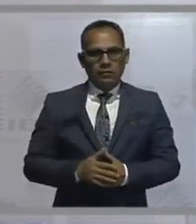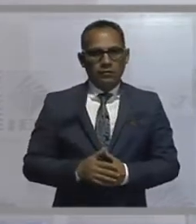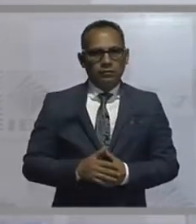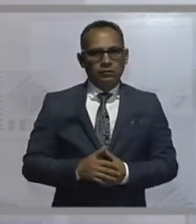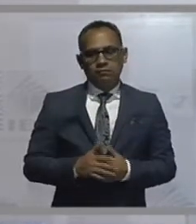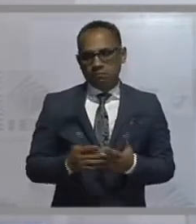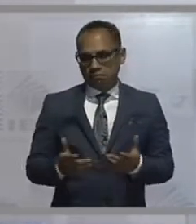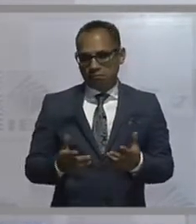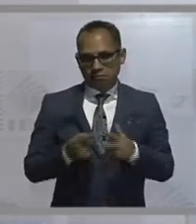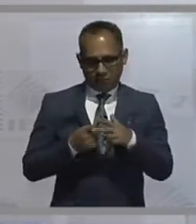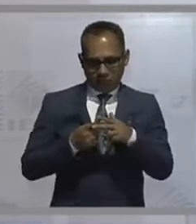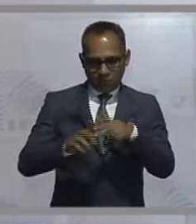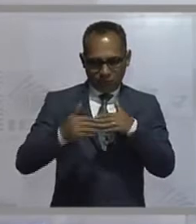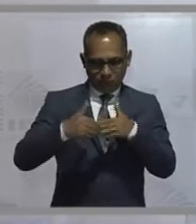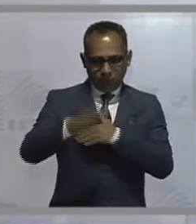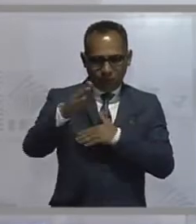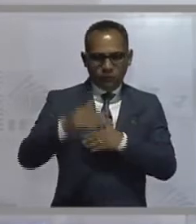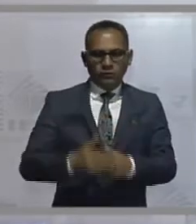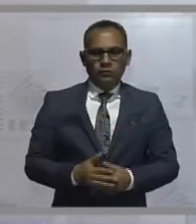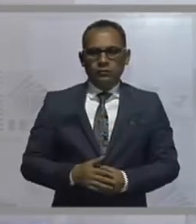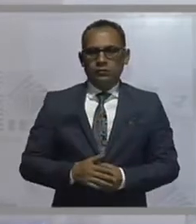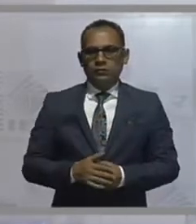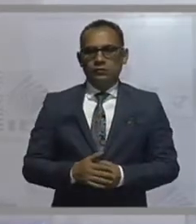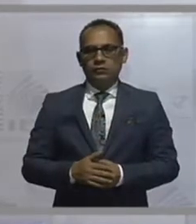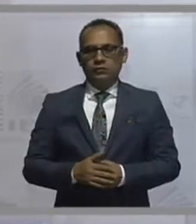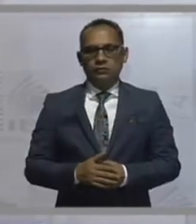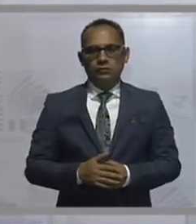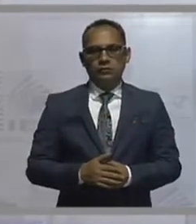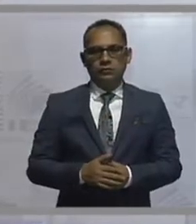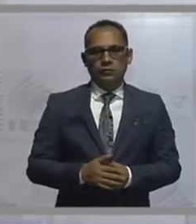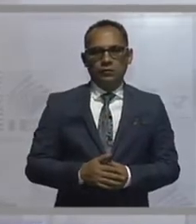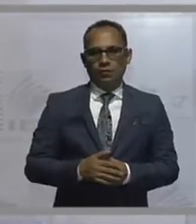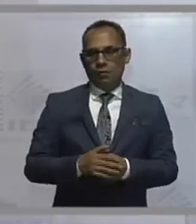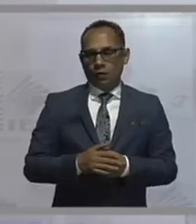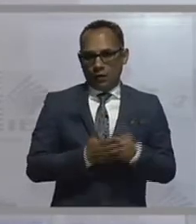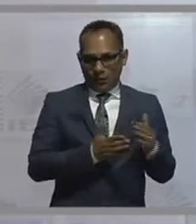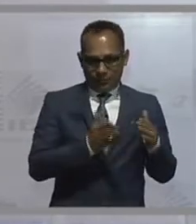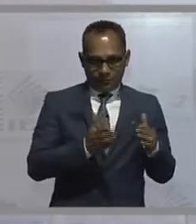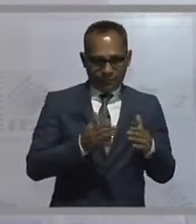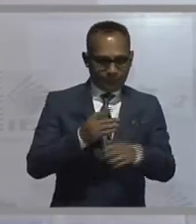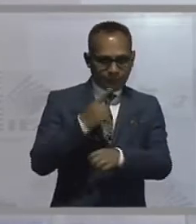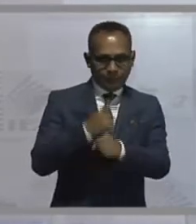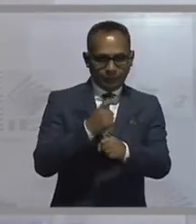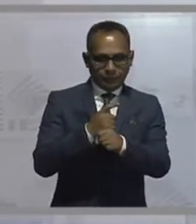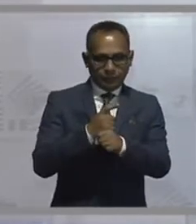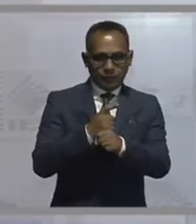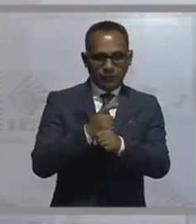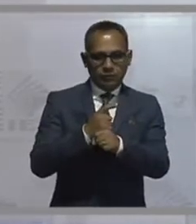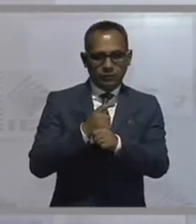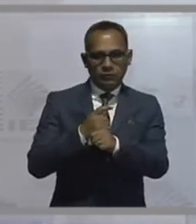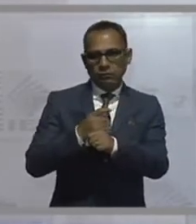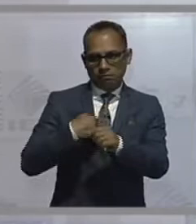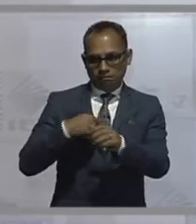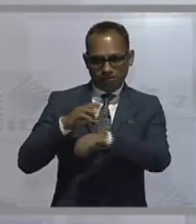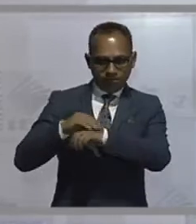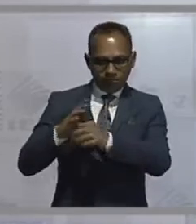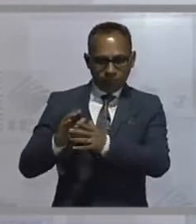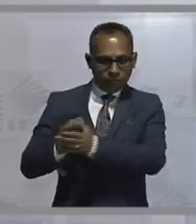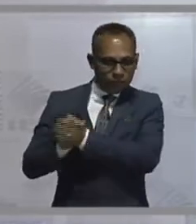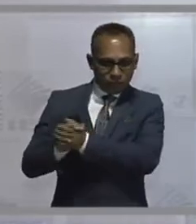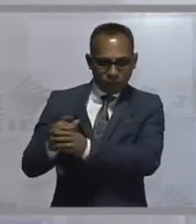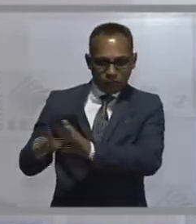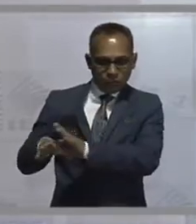pues iniciamos con el debate en la primera ronda me permitiría extraer de la urna el tema